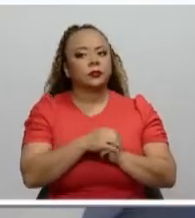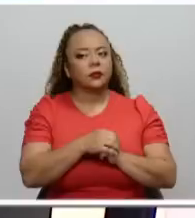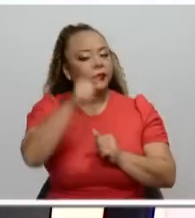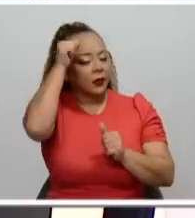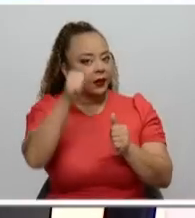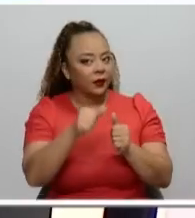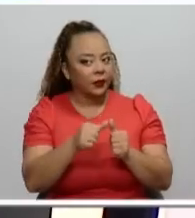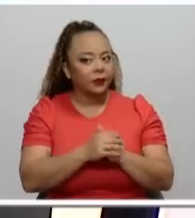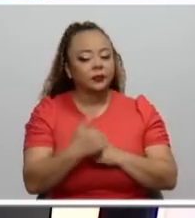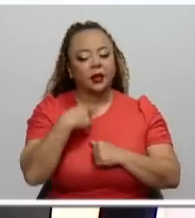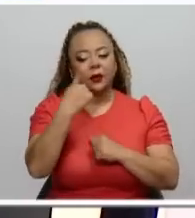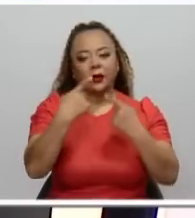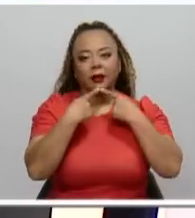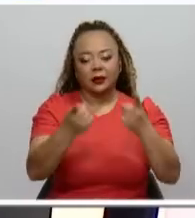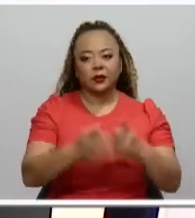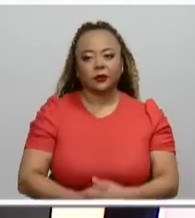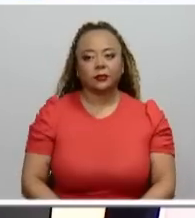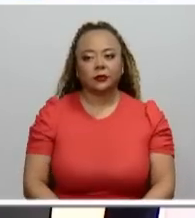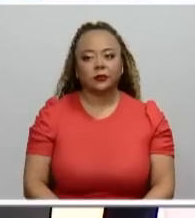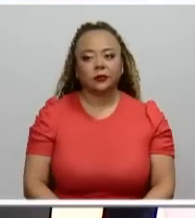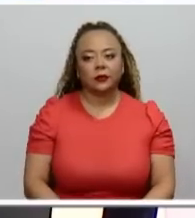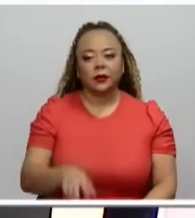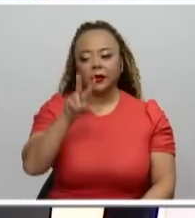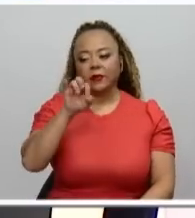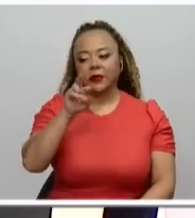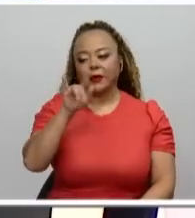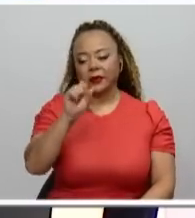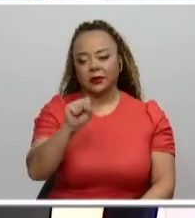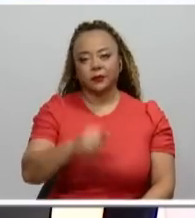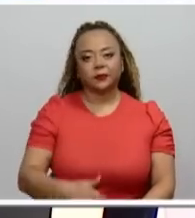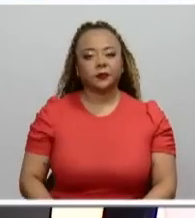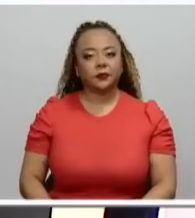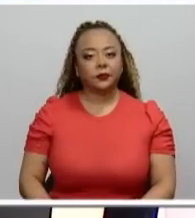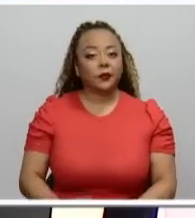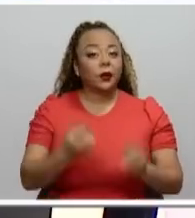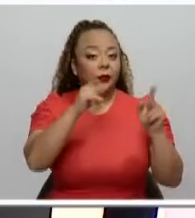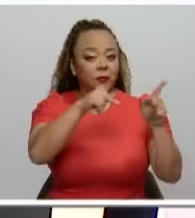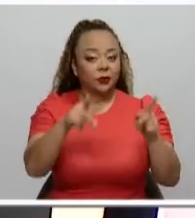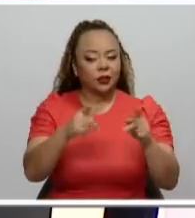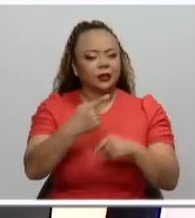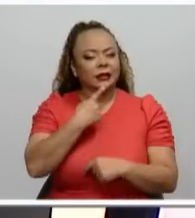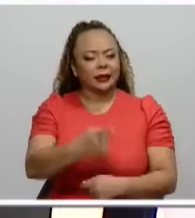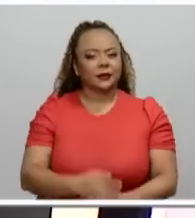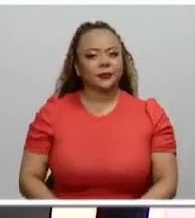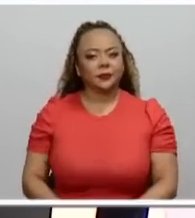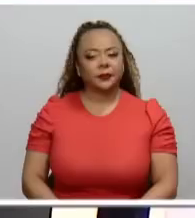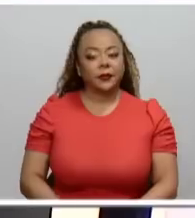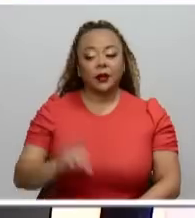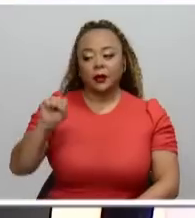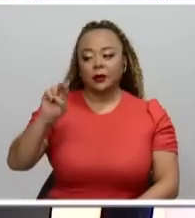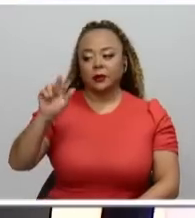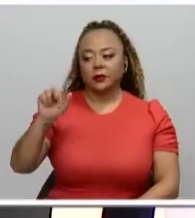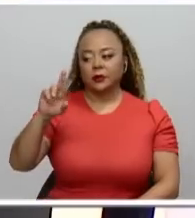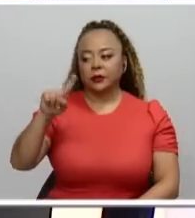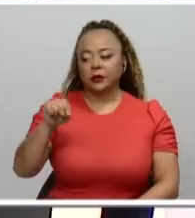declaración de Claudio vivas que mucha gente la trae a colación cuando Aaron Suárez